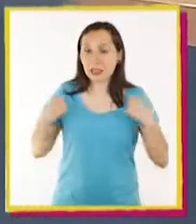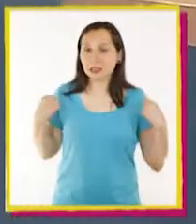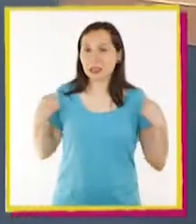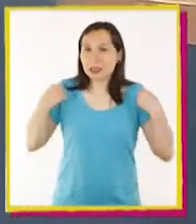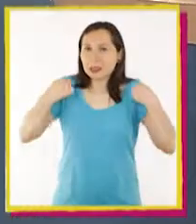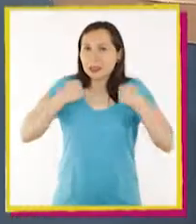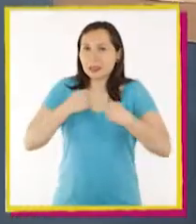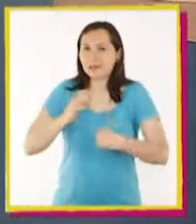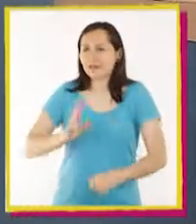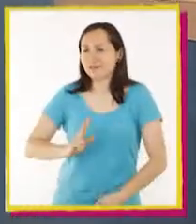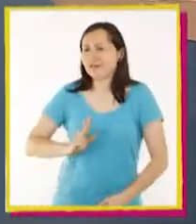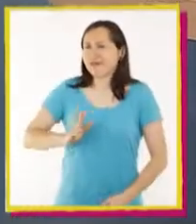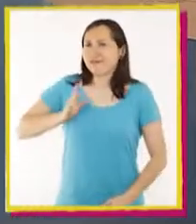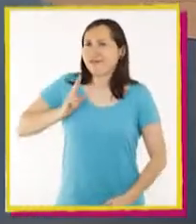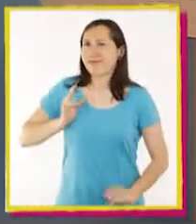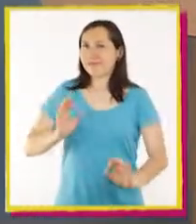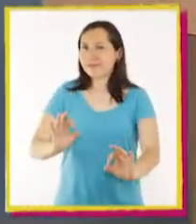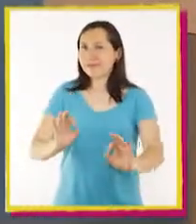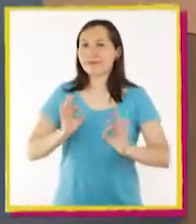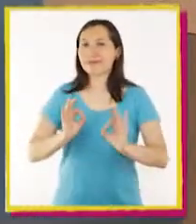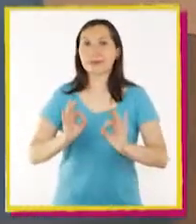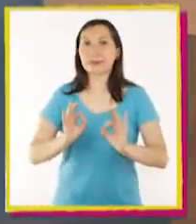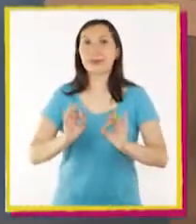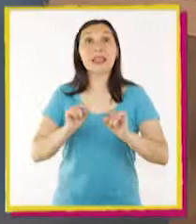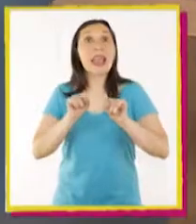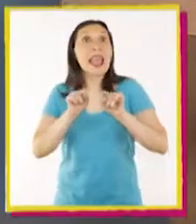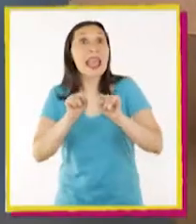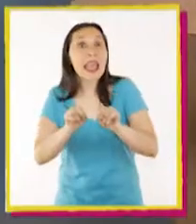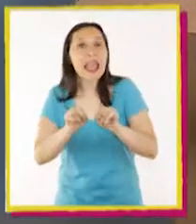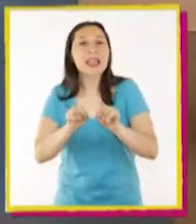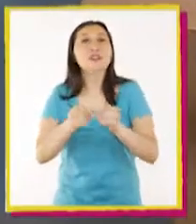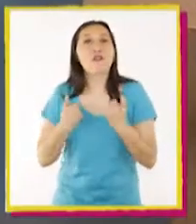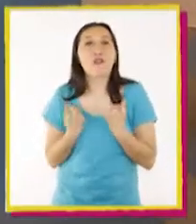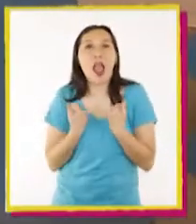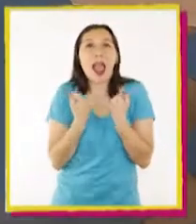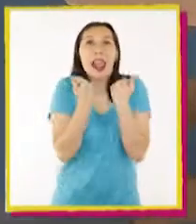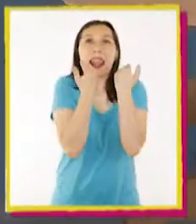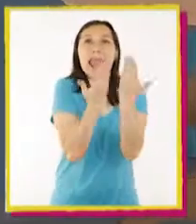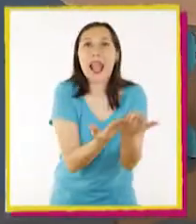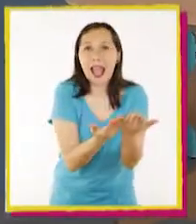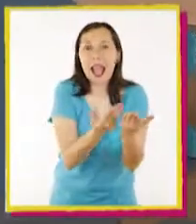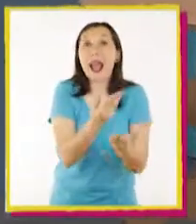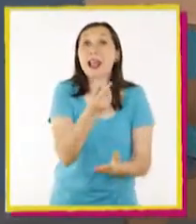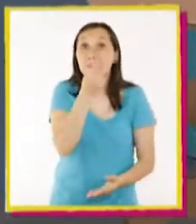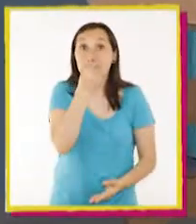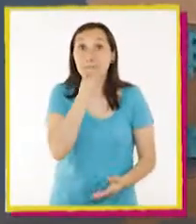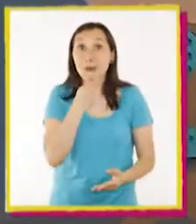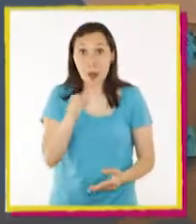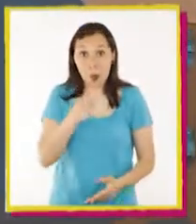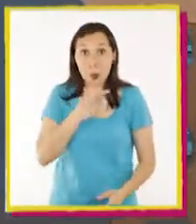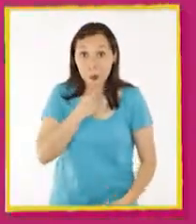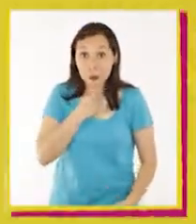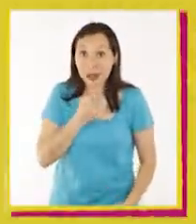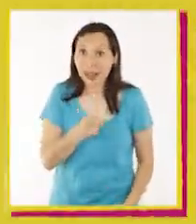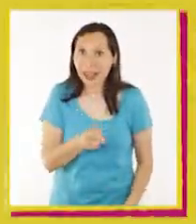¡Esta chaqueta elegante! Esto es lo que le voy a regalar. ¿Le